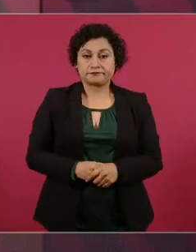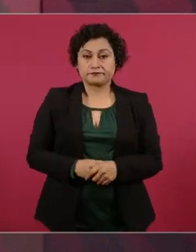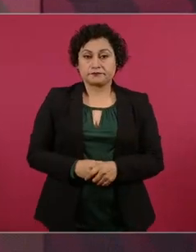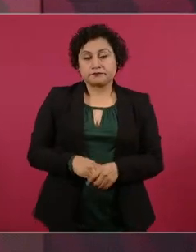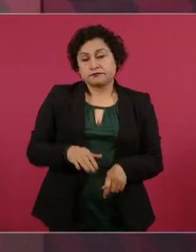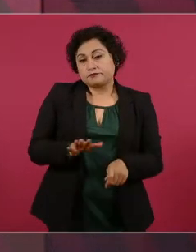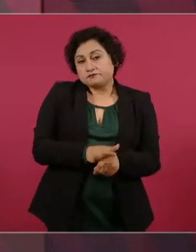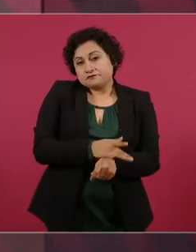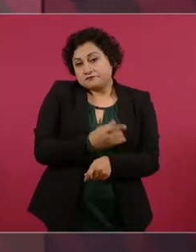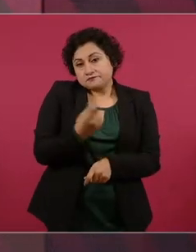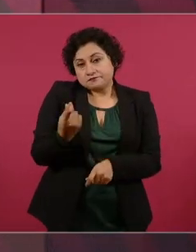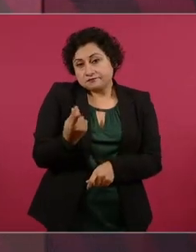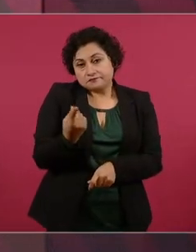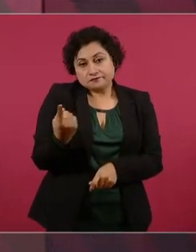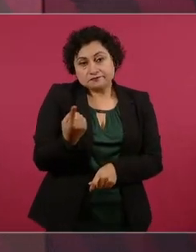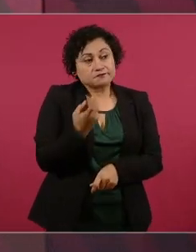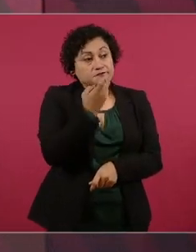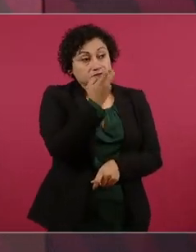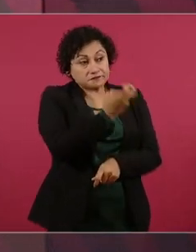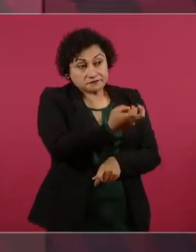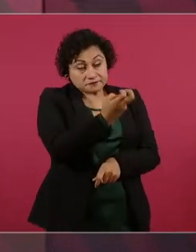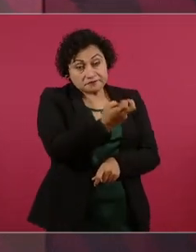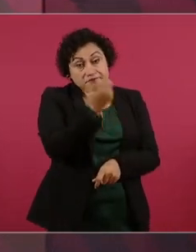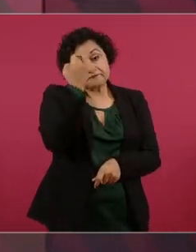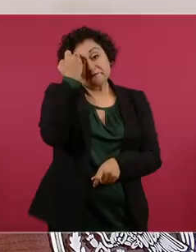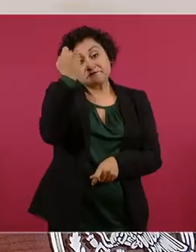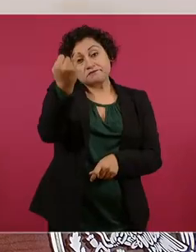porque ya no pensamos igual.